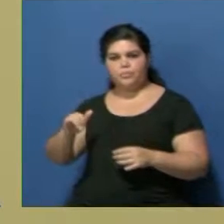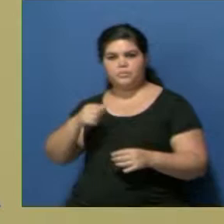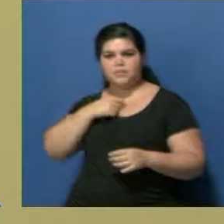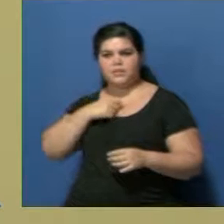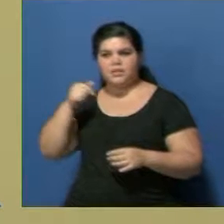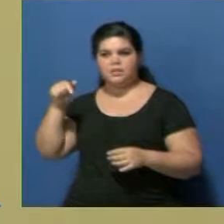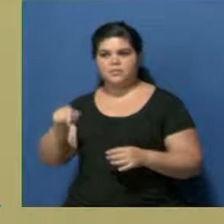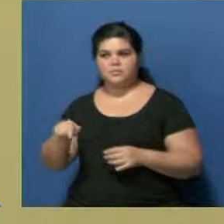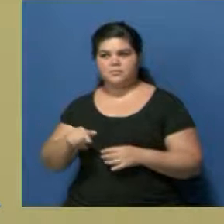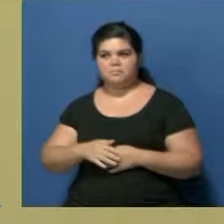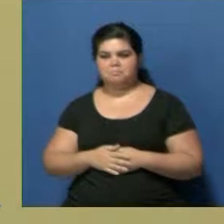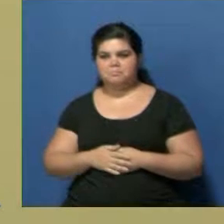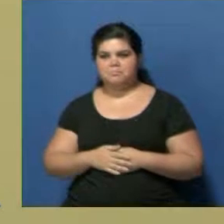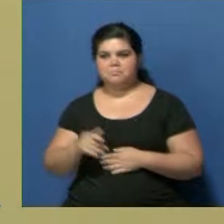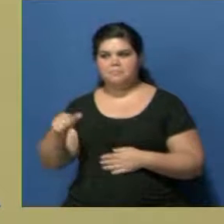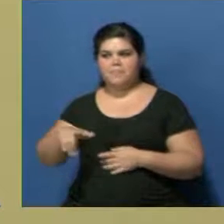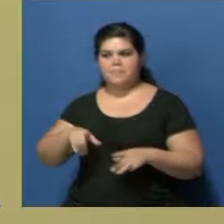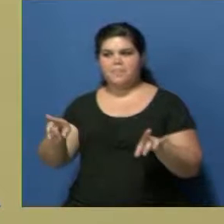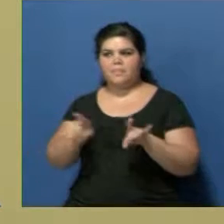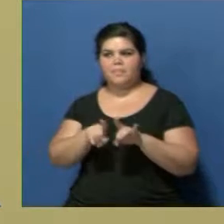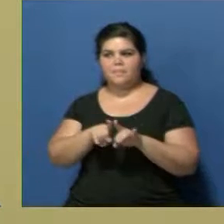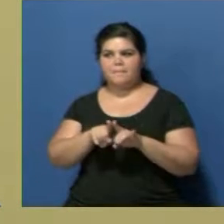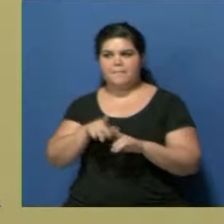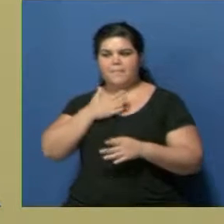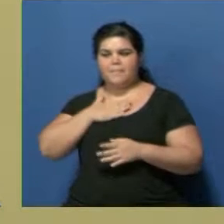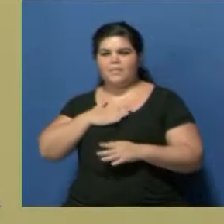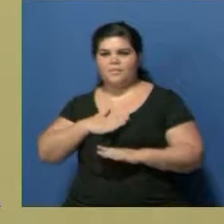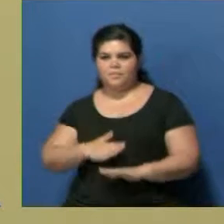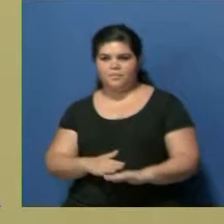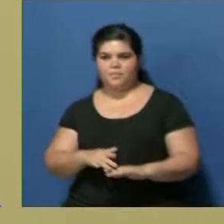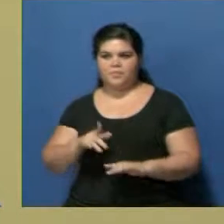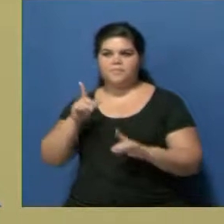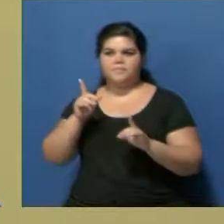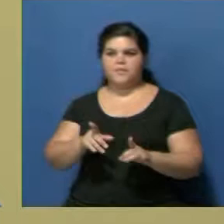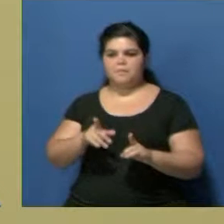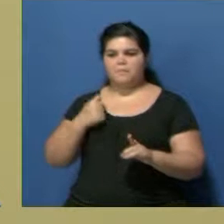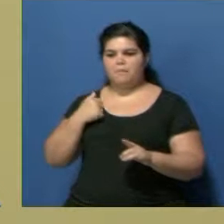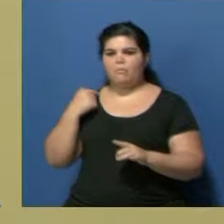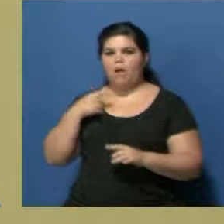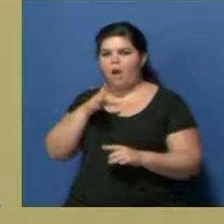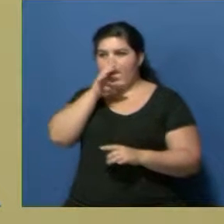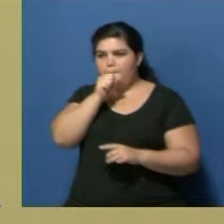encima. Uh-huh. Entonces, no soy como el resto de los casos que he tenido que cargar por ahí con esto.